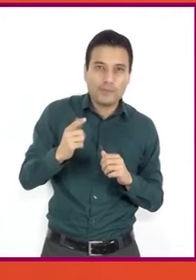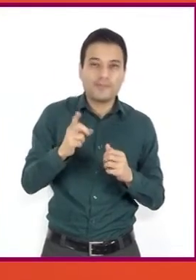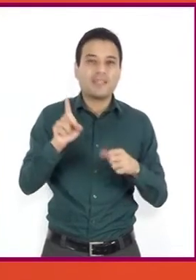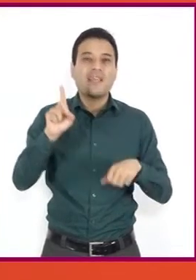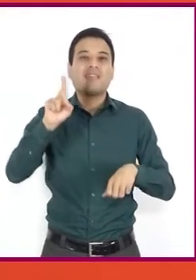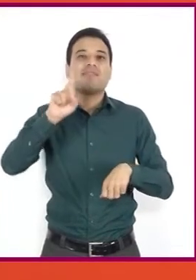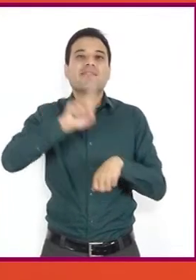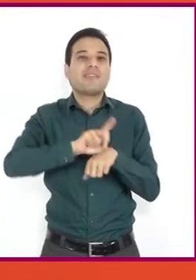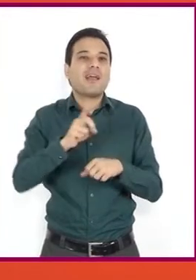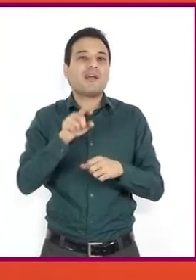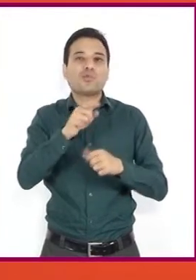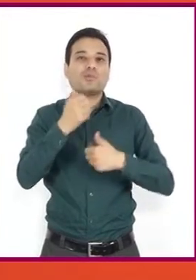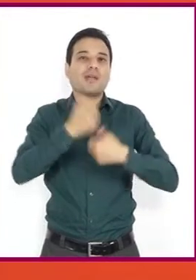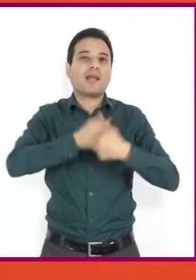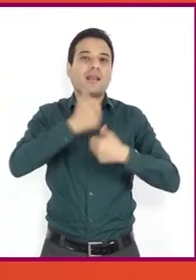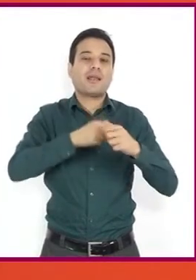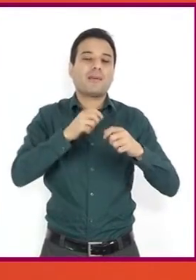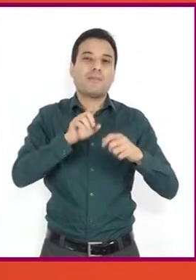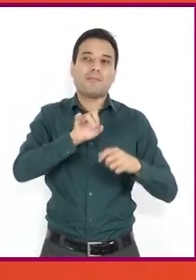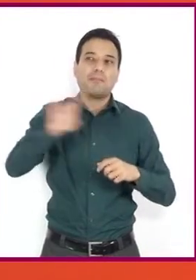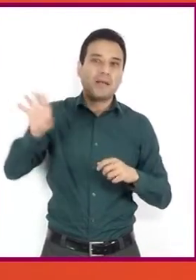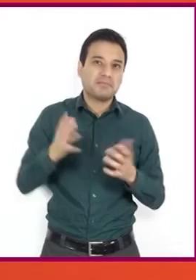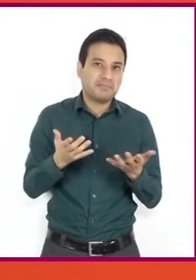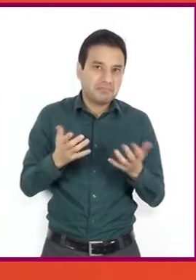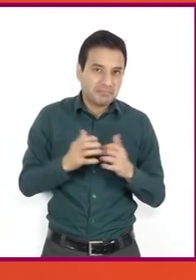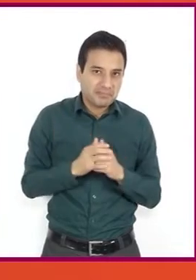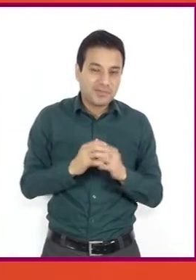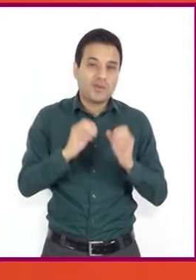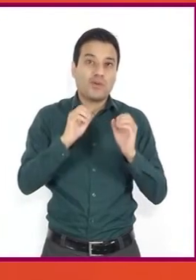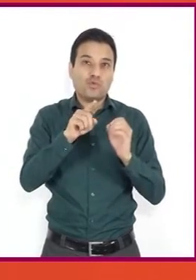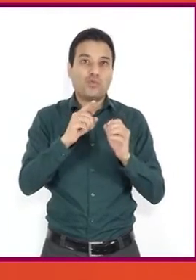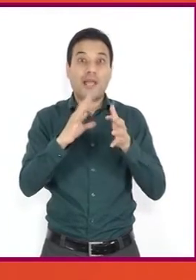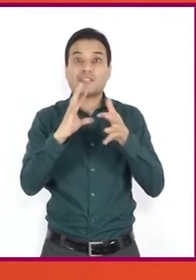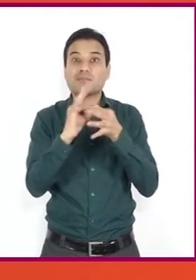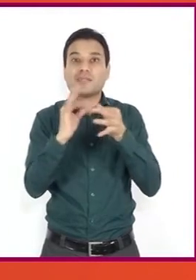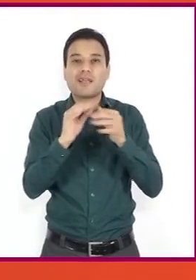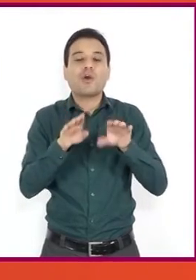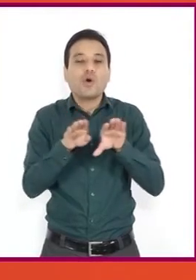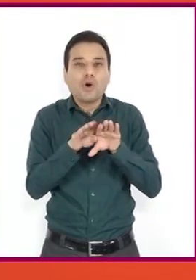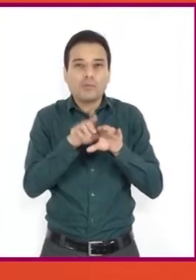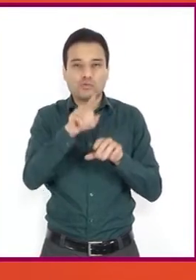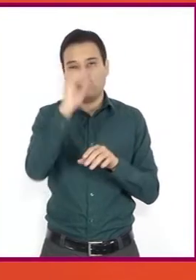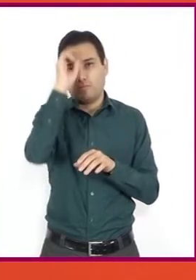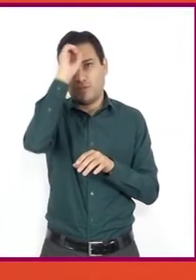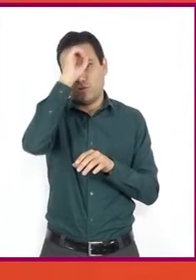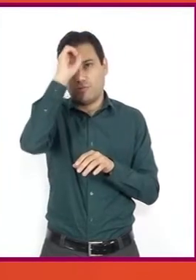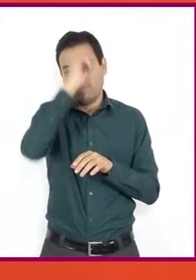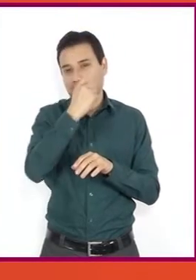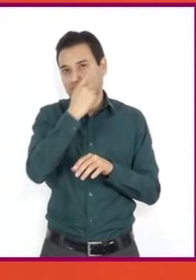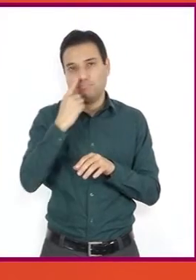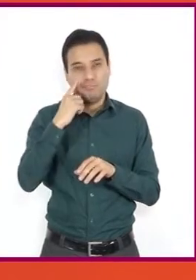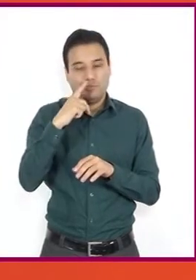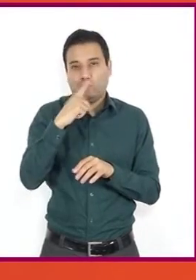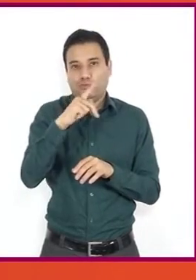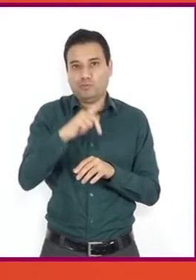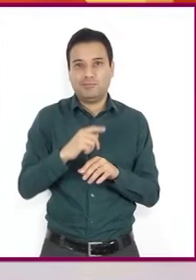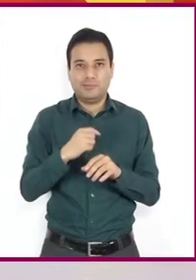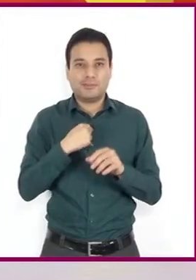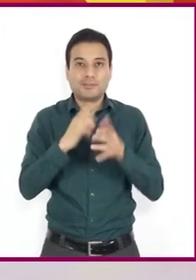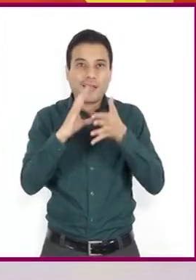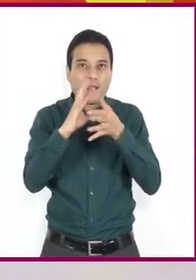le ganaron una carrera en el parque a su amiga o amigo. Lo contarán desde el punto de vista de ustedes que fueron los que